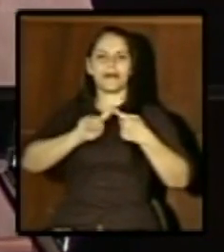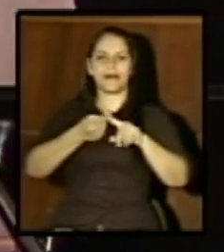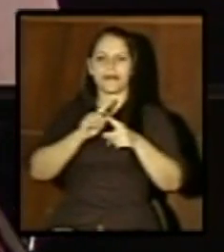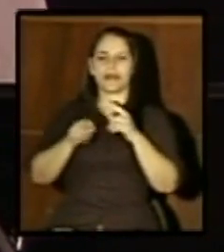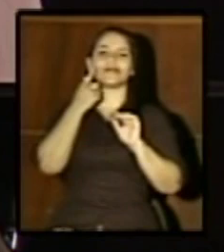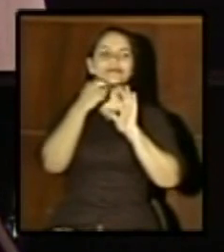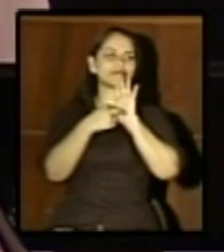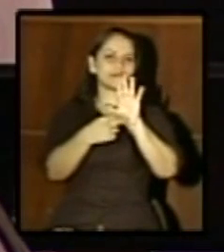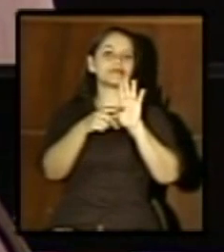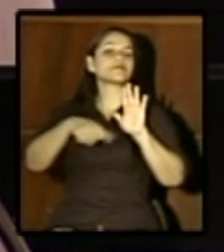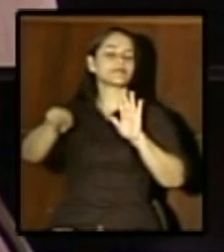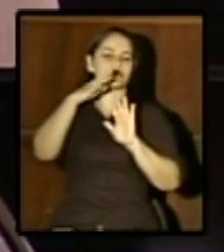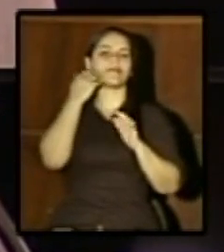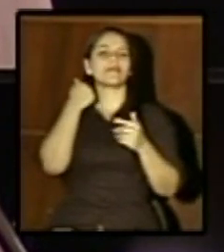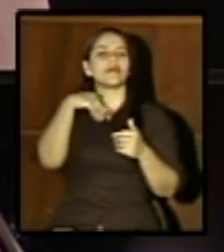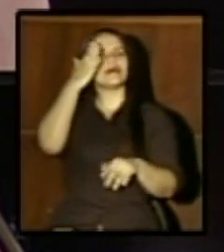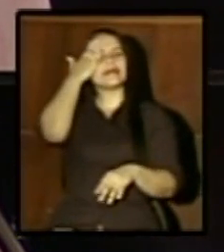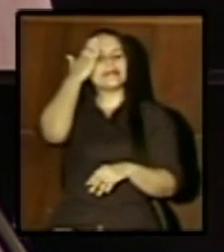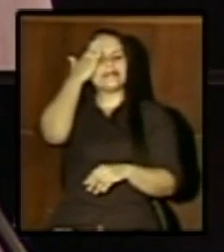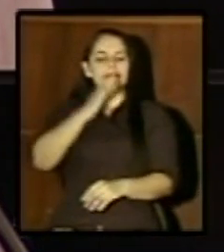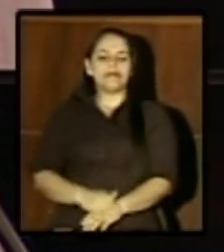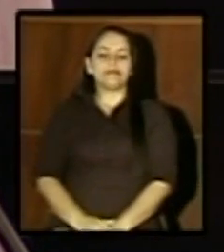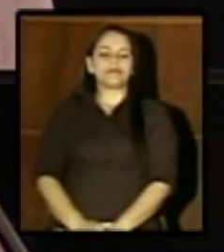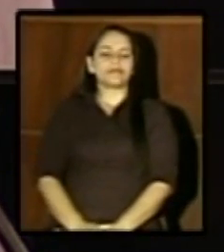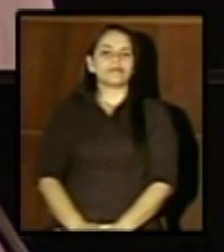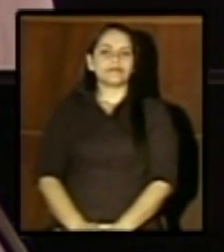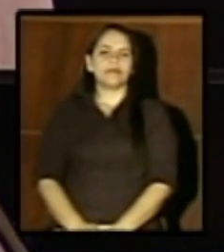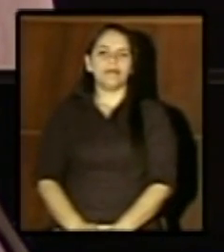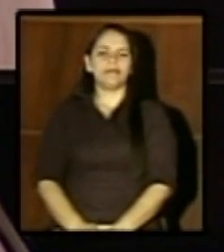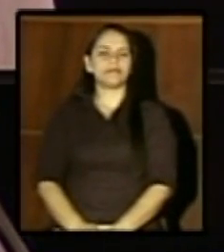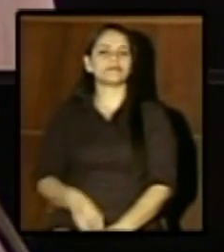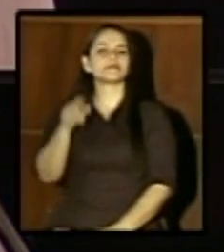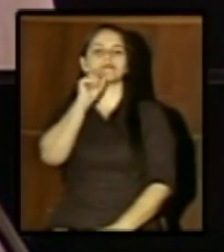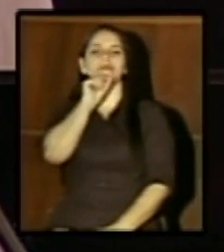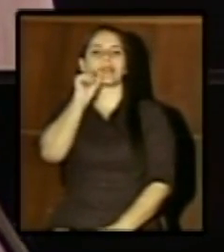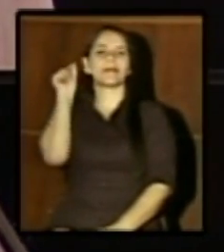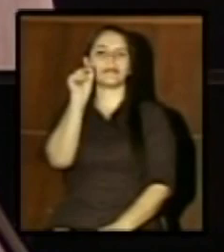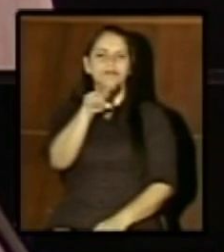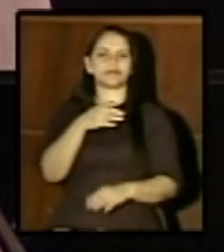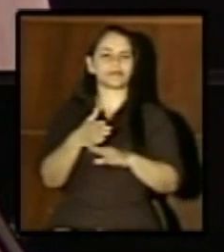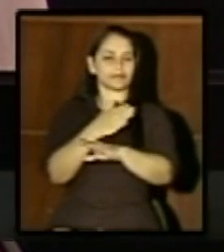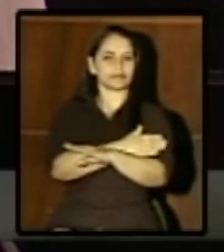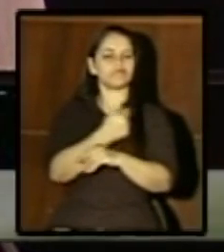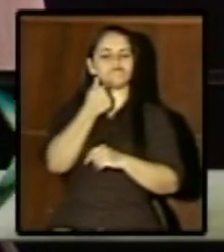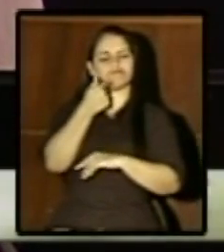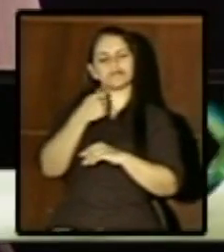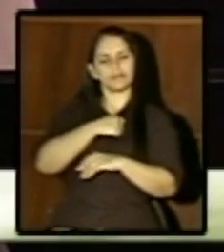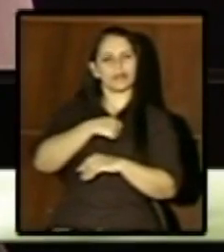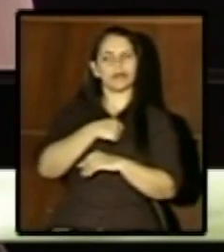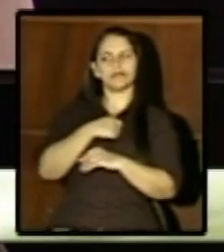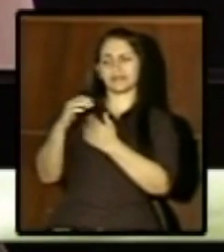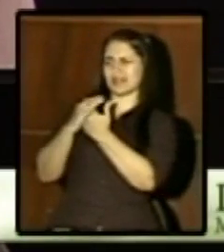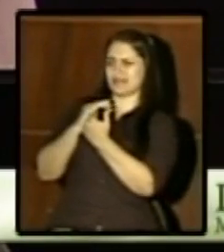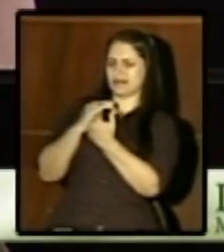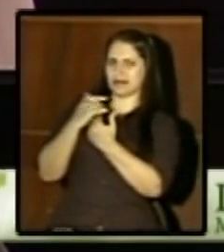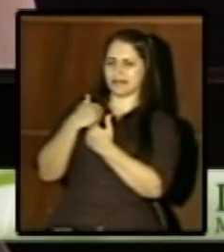Bueno, pueden imaginarse ustedes lo que implica esta pregunta. Cuando me dijeron que realizara esta charla, pues